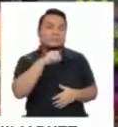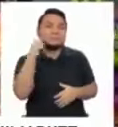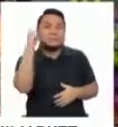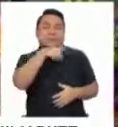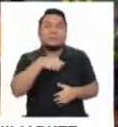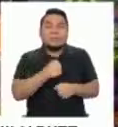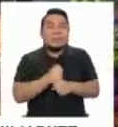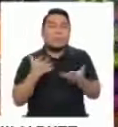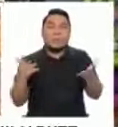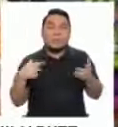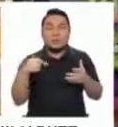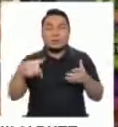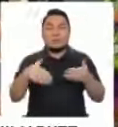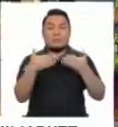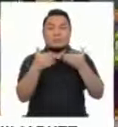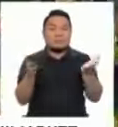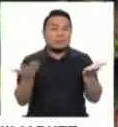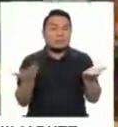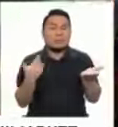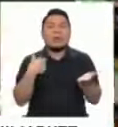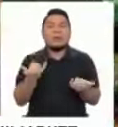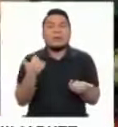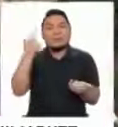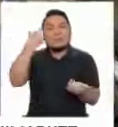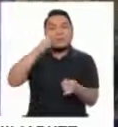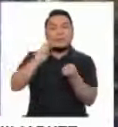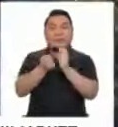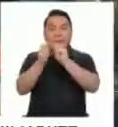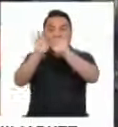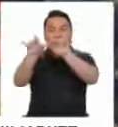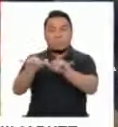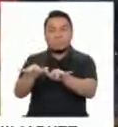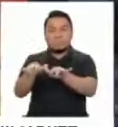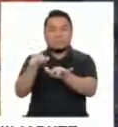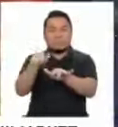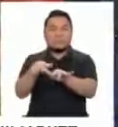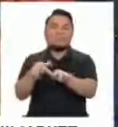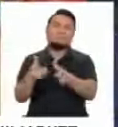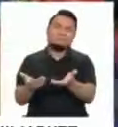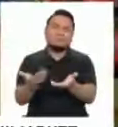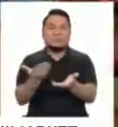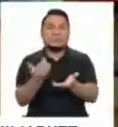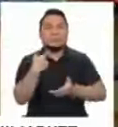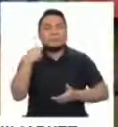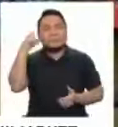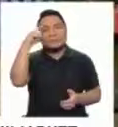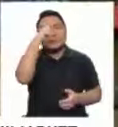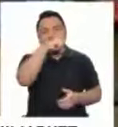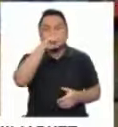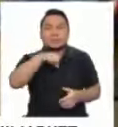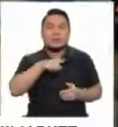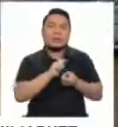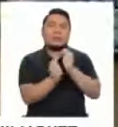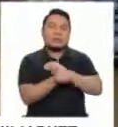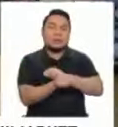contábamos con la primera discoteca virtual, que es la Bala Virtuala, pero sí, de hecho que ha sido bastante difícil el